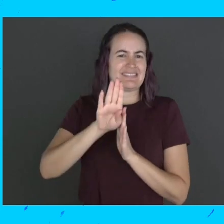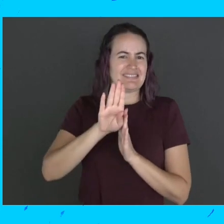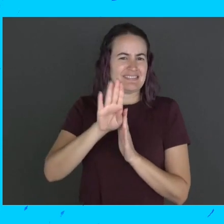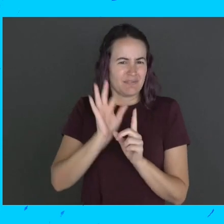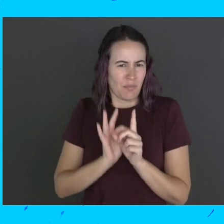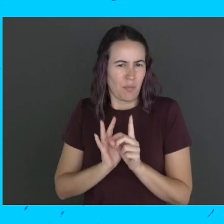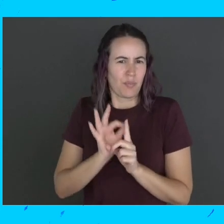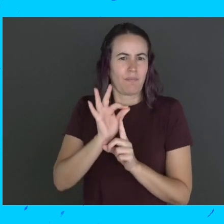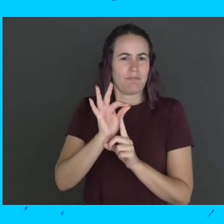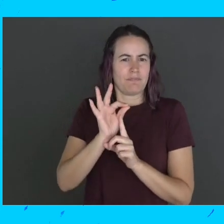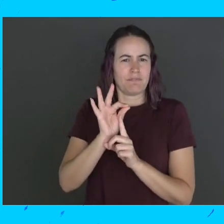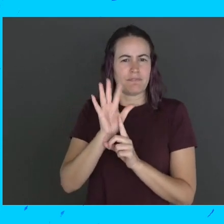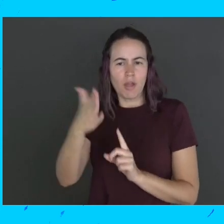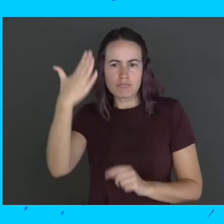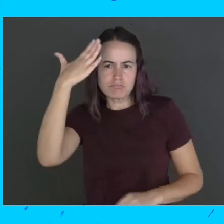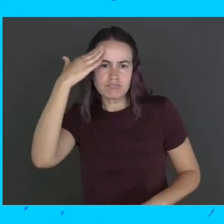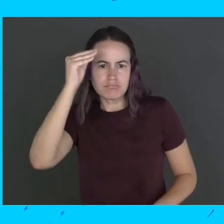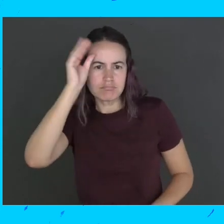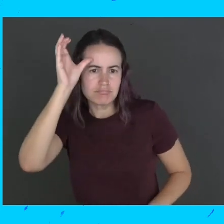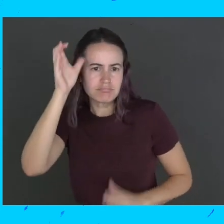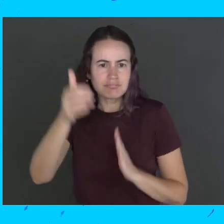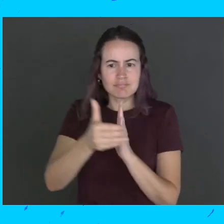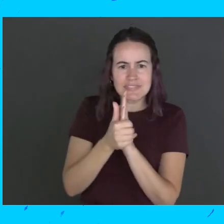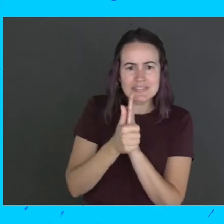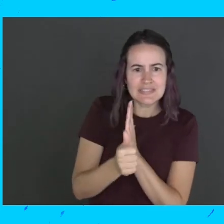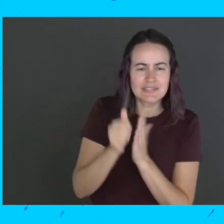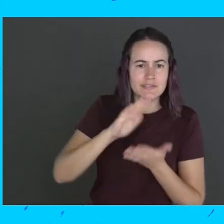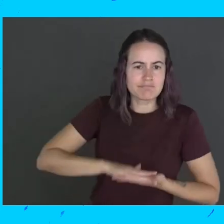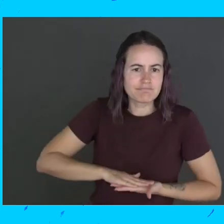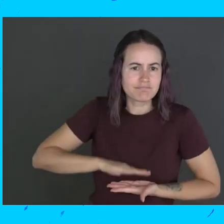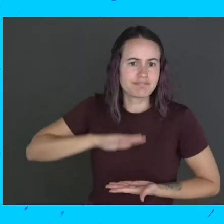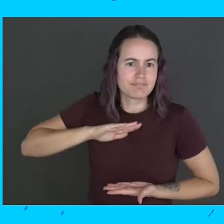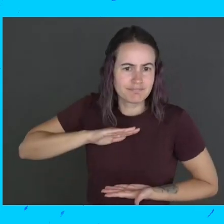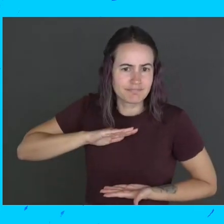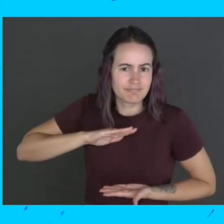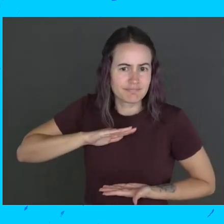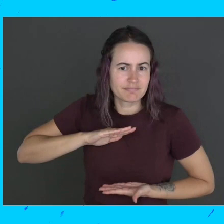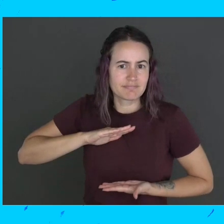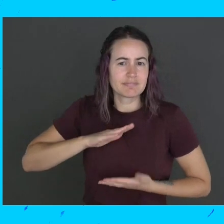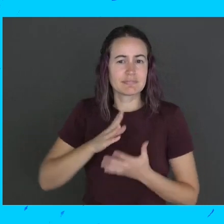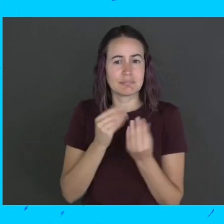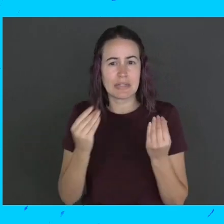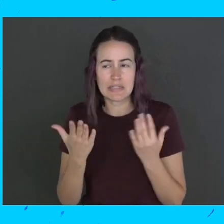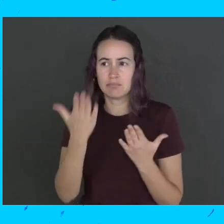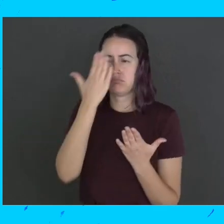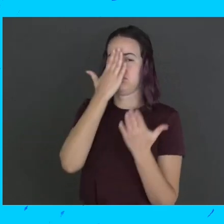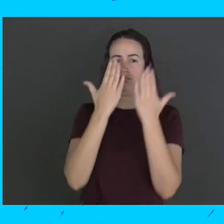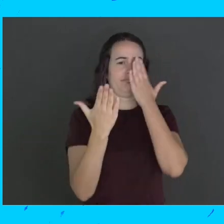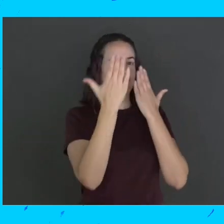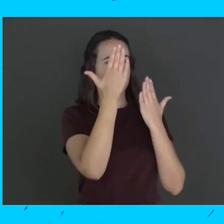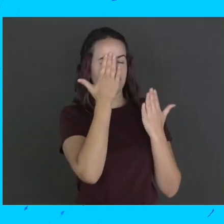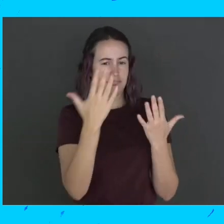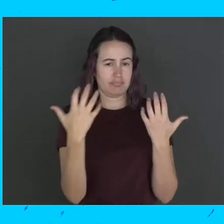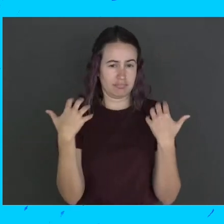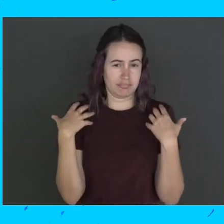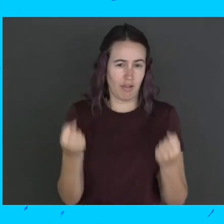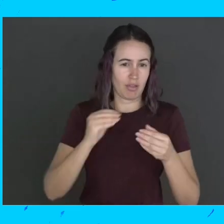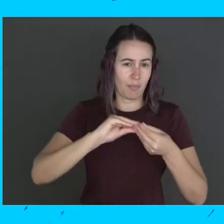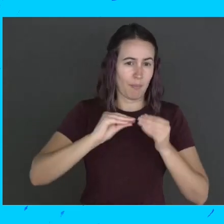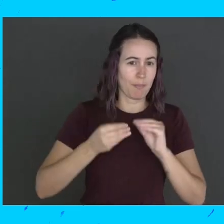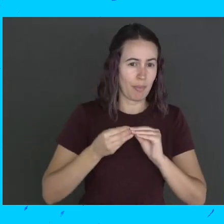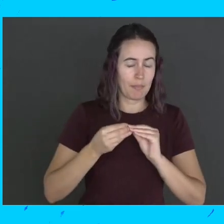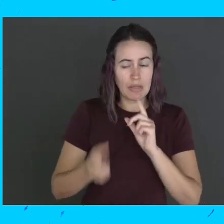prevenir el embarazo juvenil. También tenemos el programa de protección contra la HIV. También